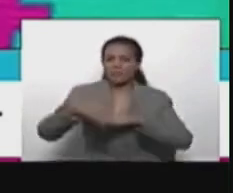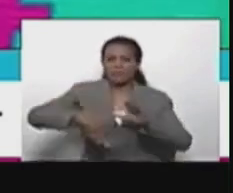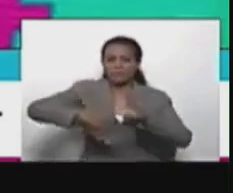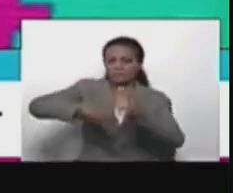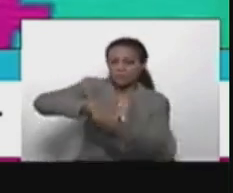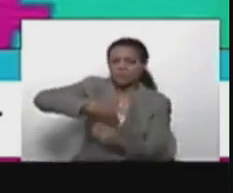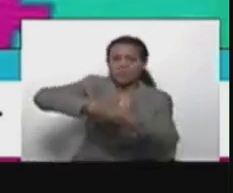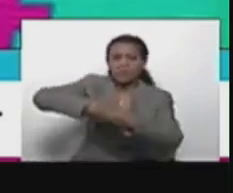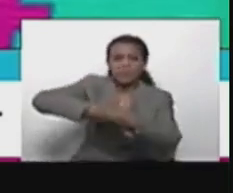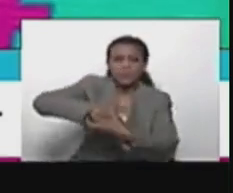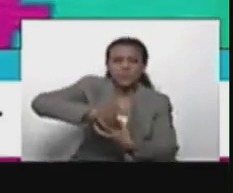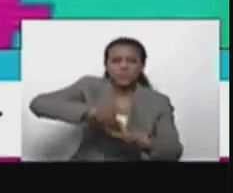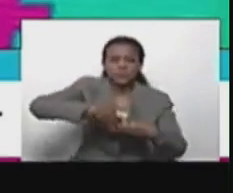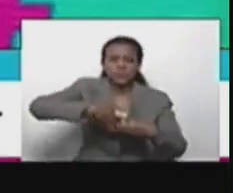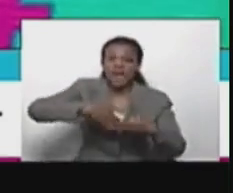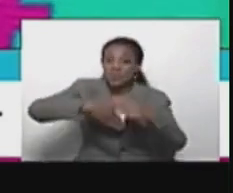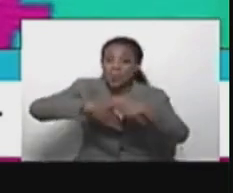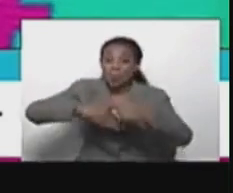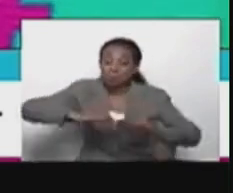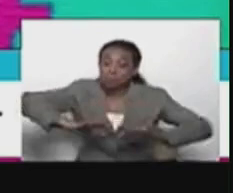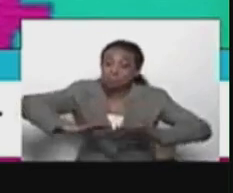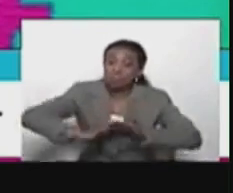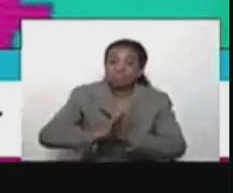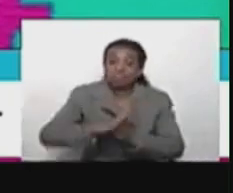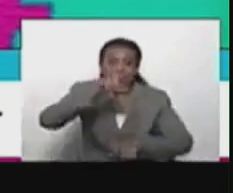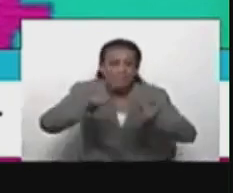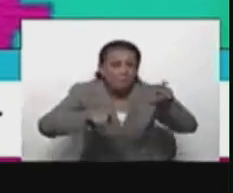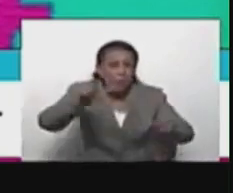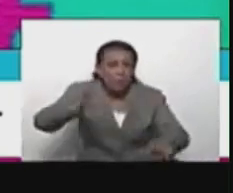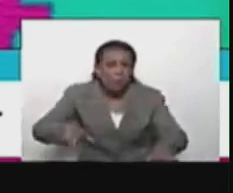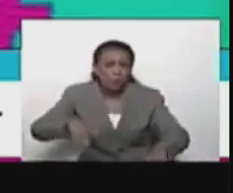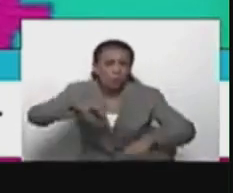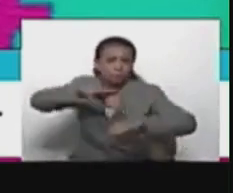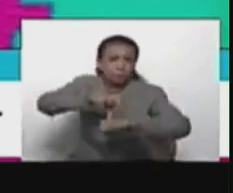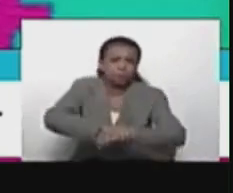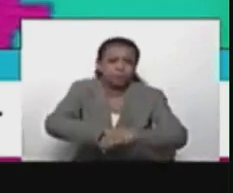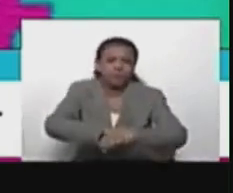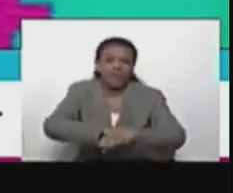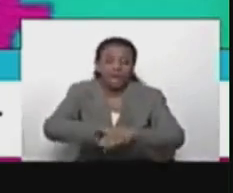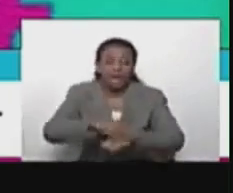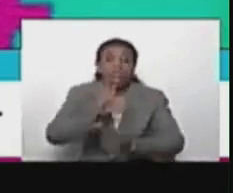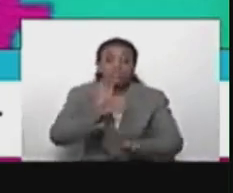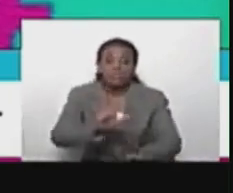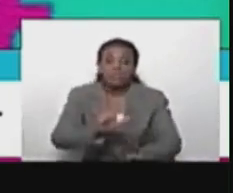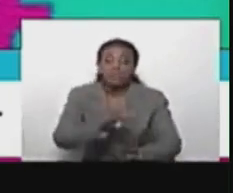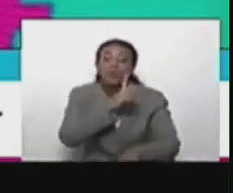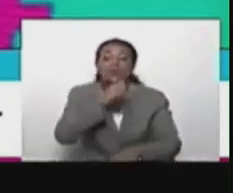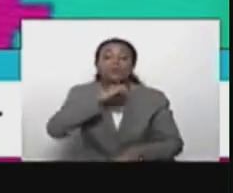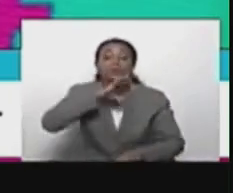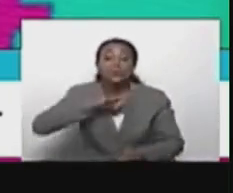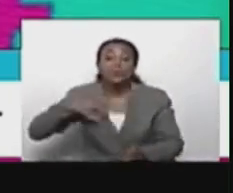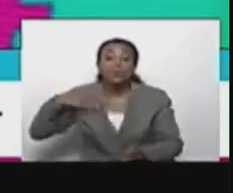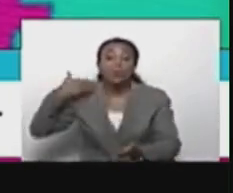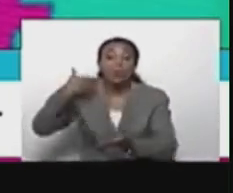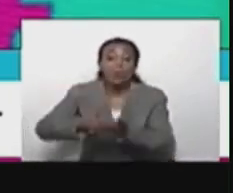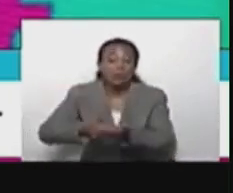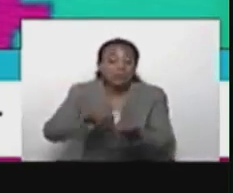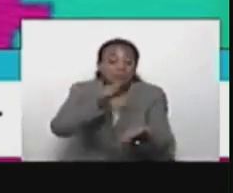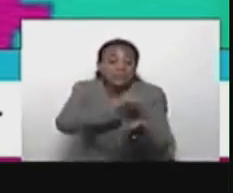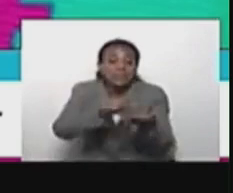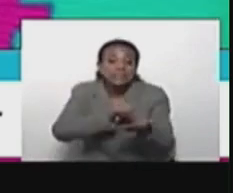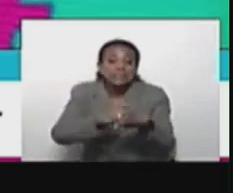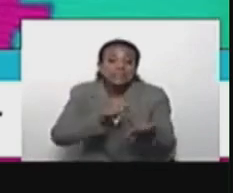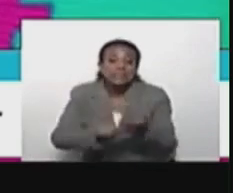El genocidio más grande de la historia de la humanidad. Así quedó escrito con sangre